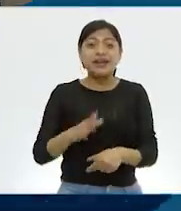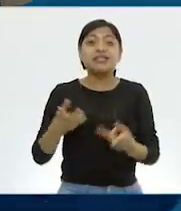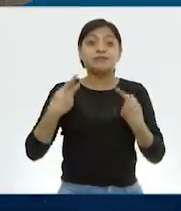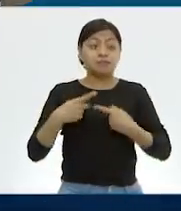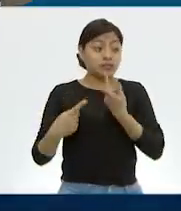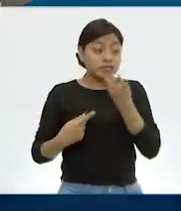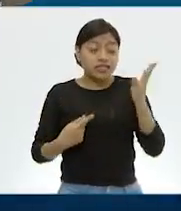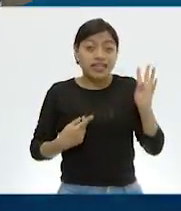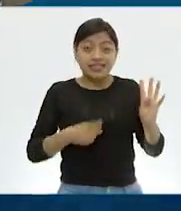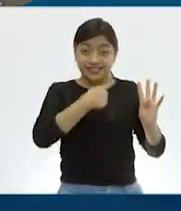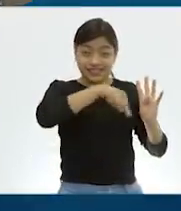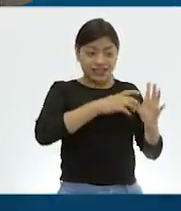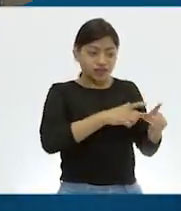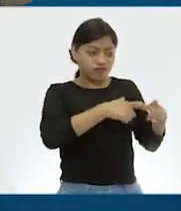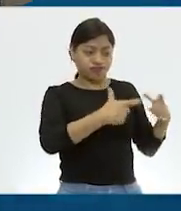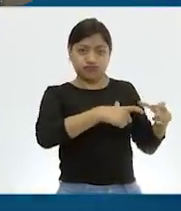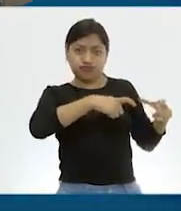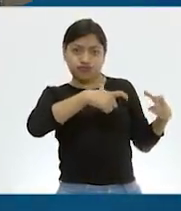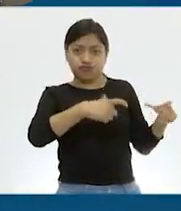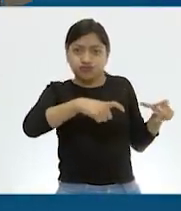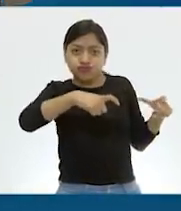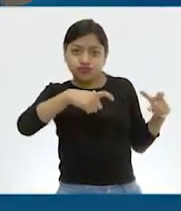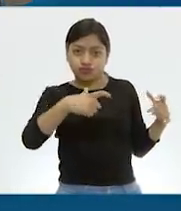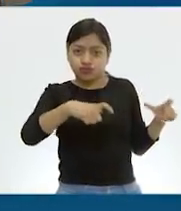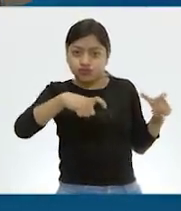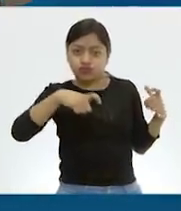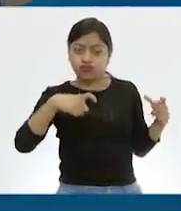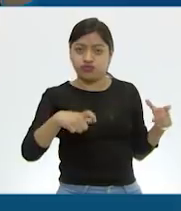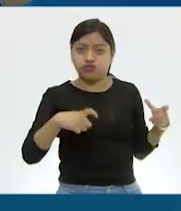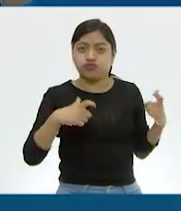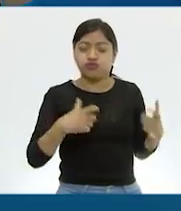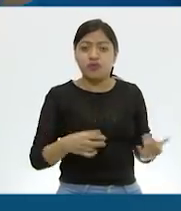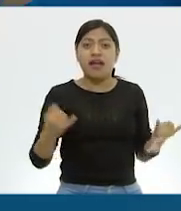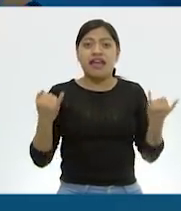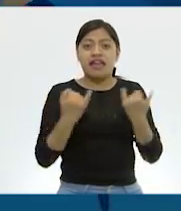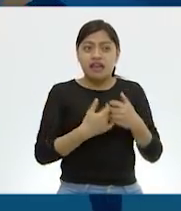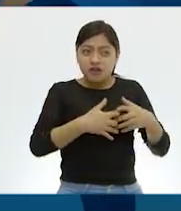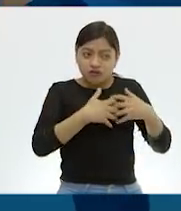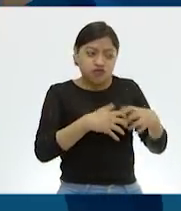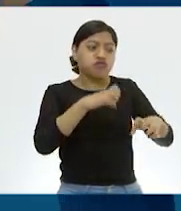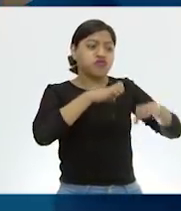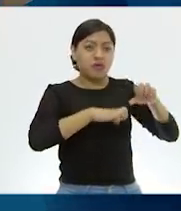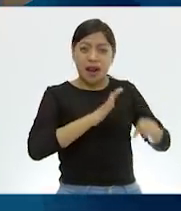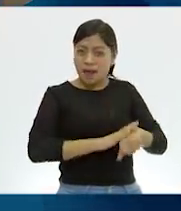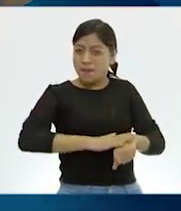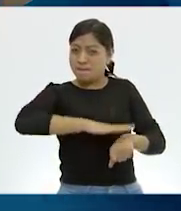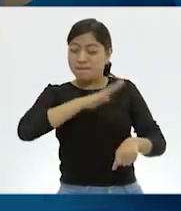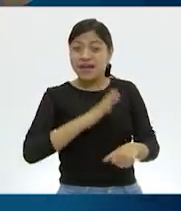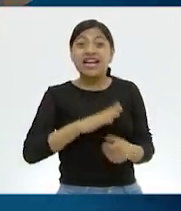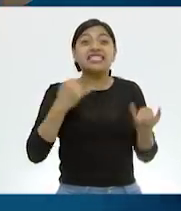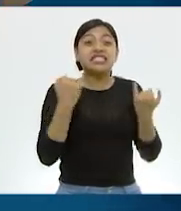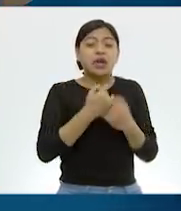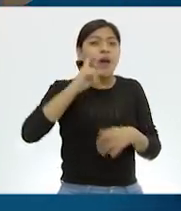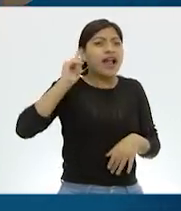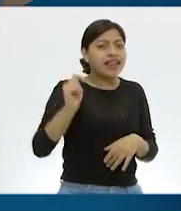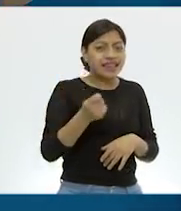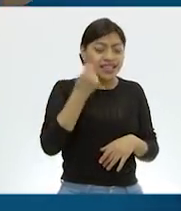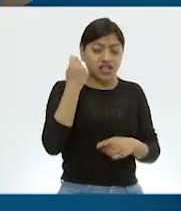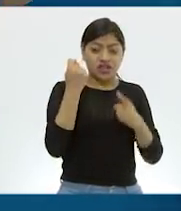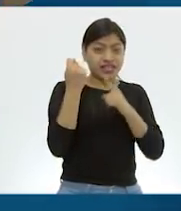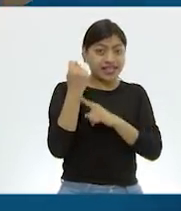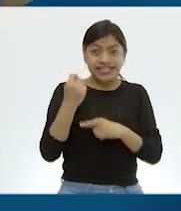población sigue creciendo como crece, si el consumo sigue creciendo de la misma manera, si las tecnologías que se utilizan